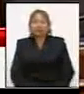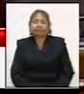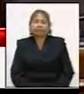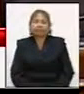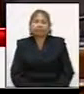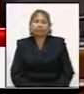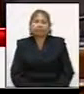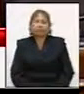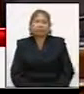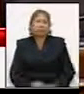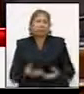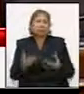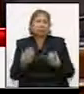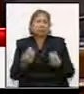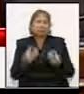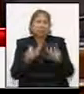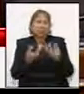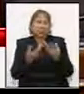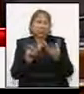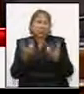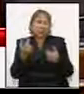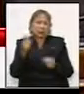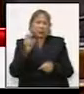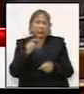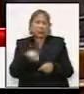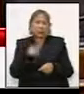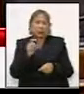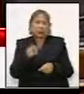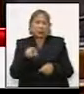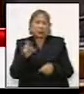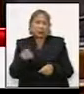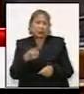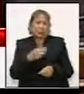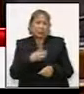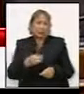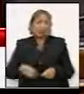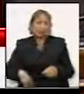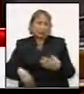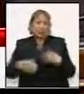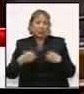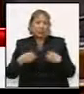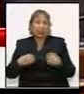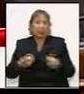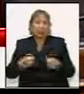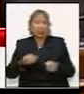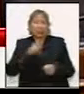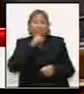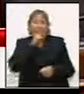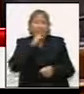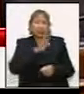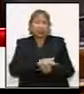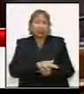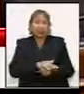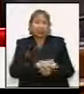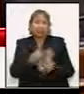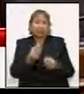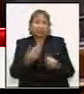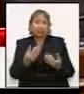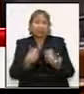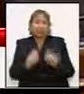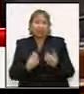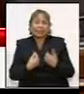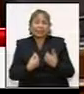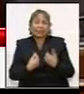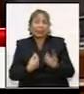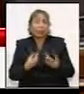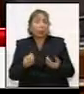de muchas necesidades que debe tener, el compromiso que debe tener el Ministerio de Salud, el Ejecutivo,